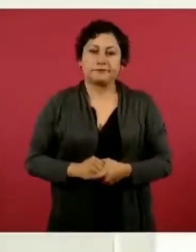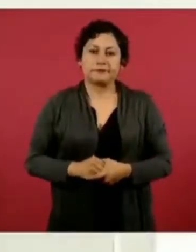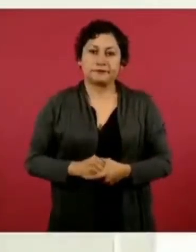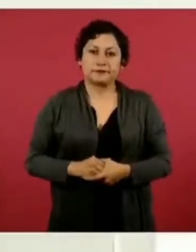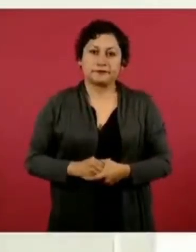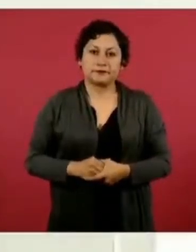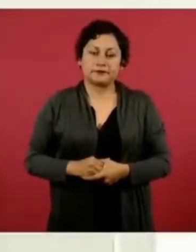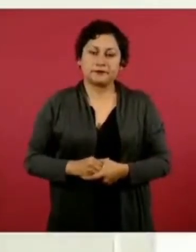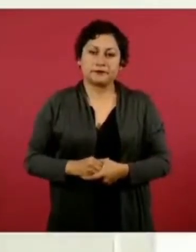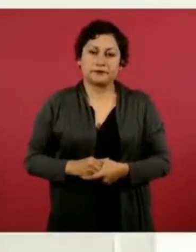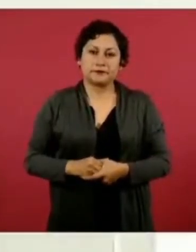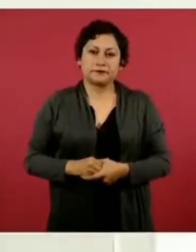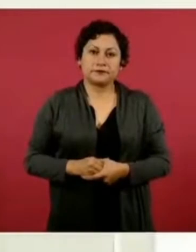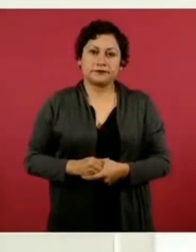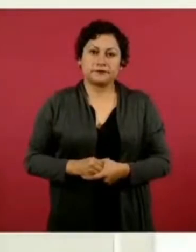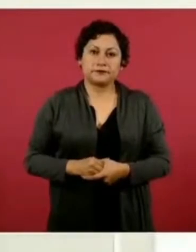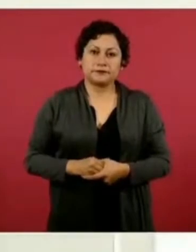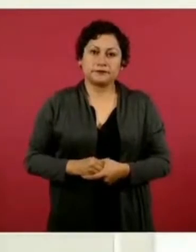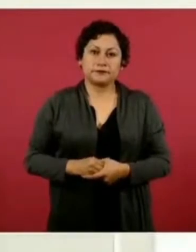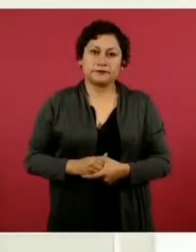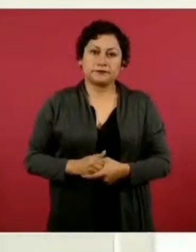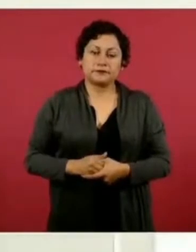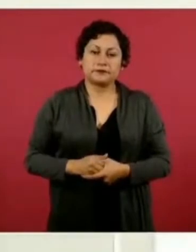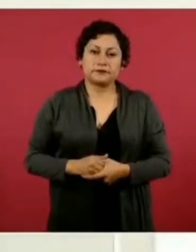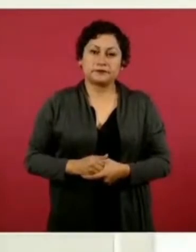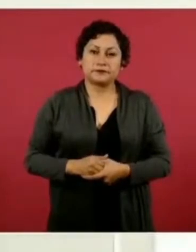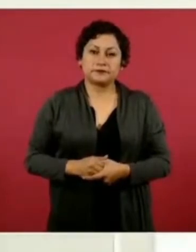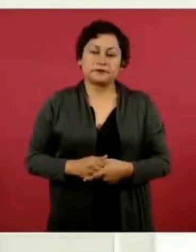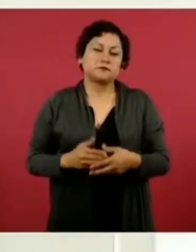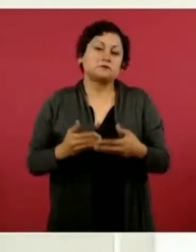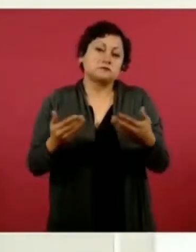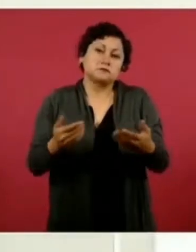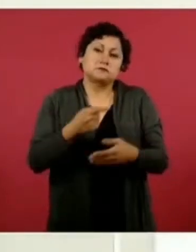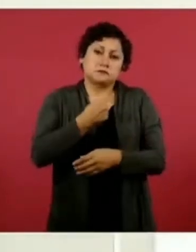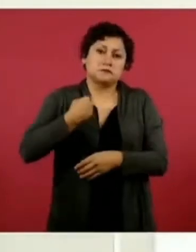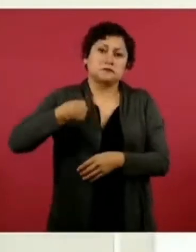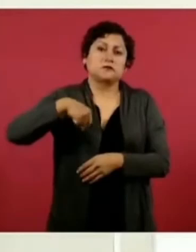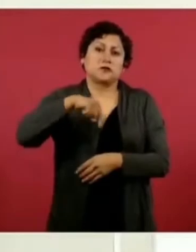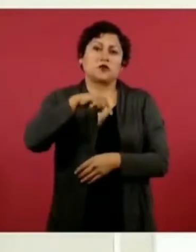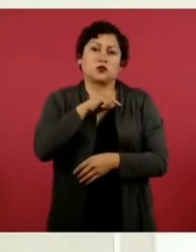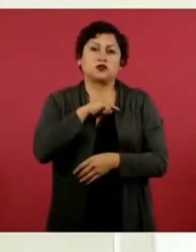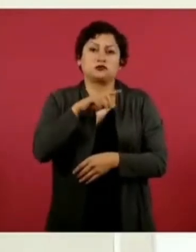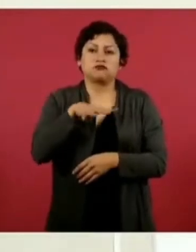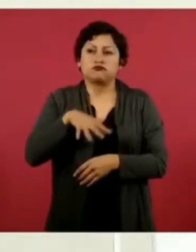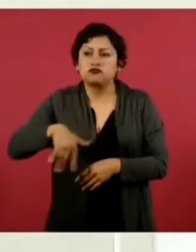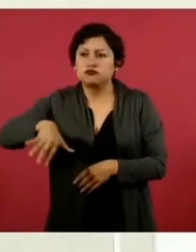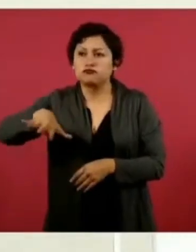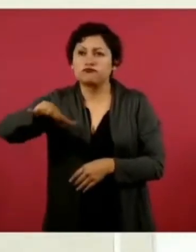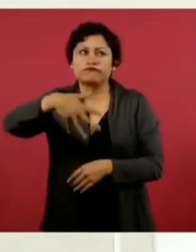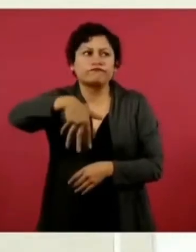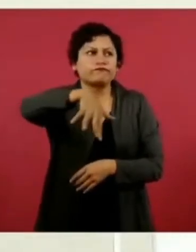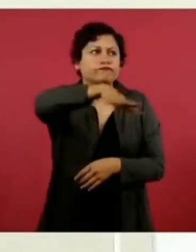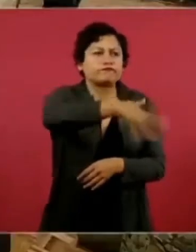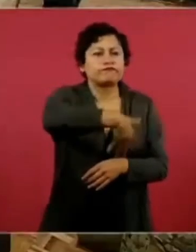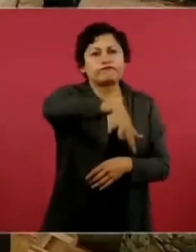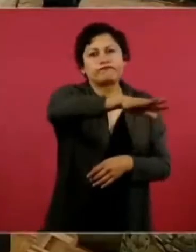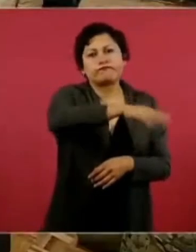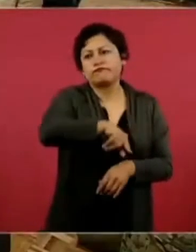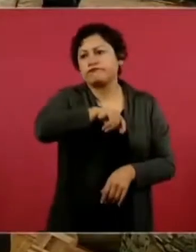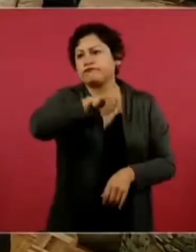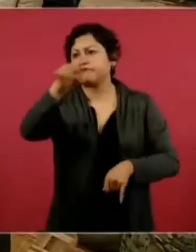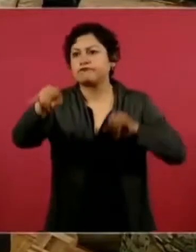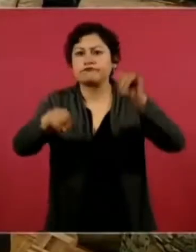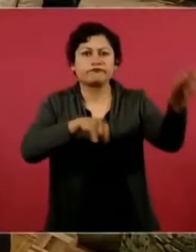Y tenemos que buscarlos por todos lados. Estamos incluso hablando